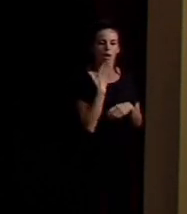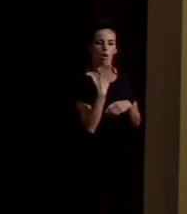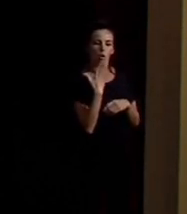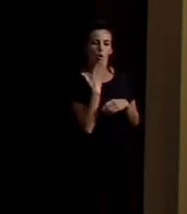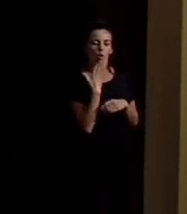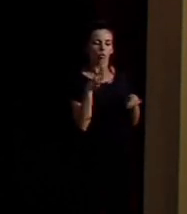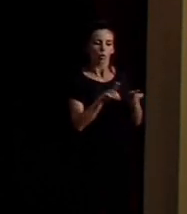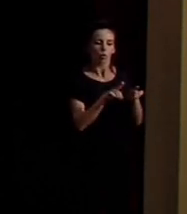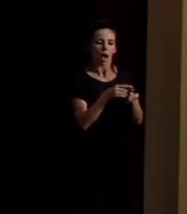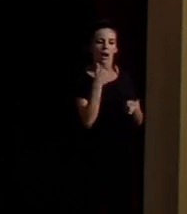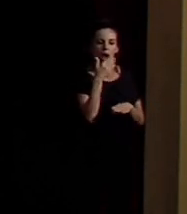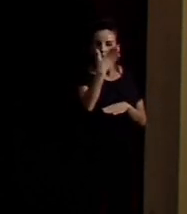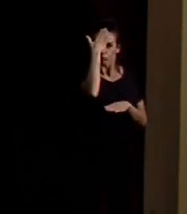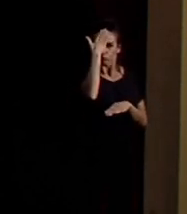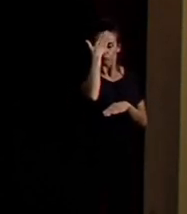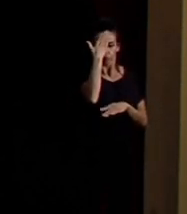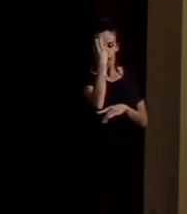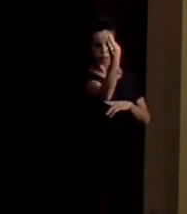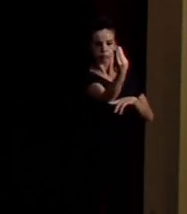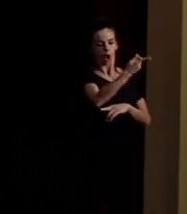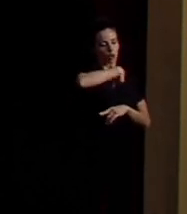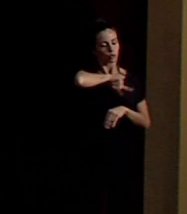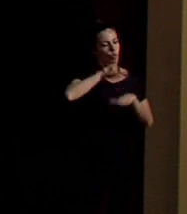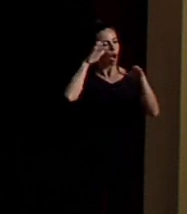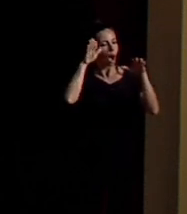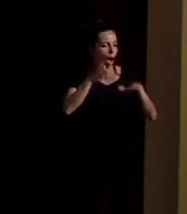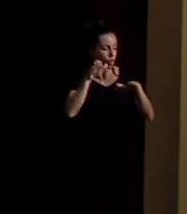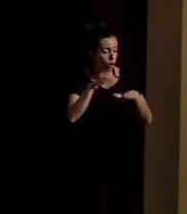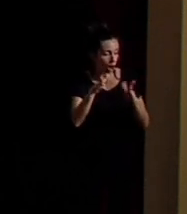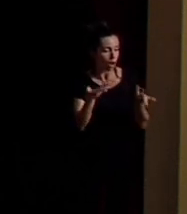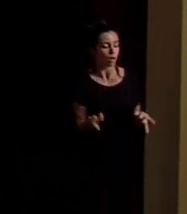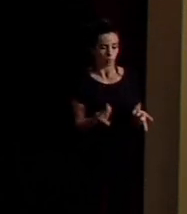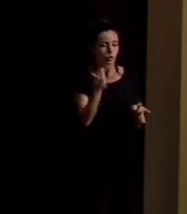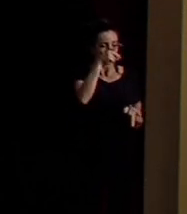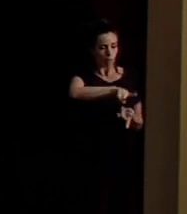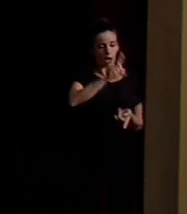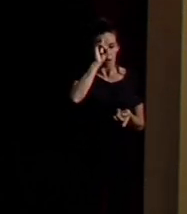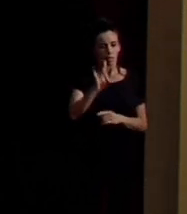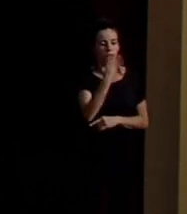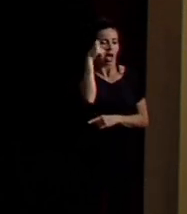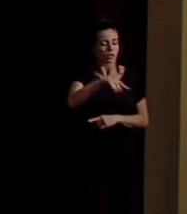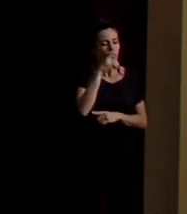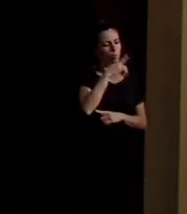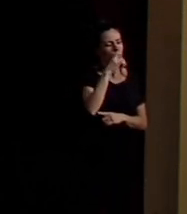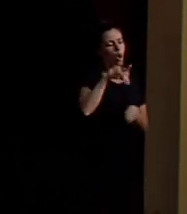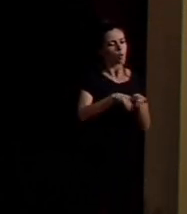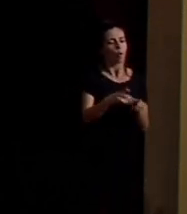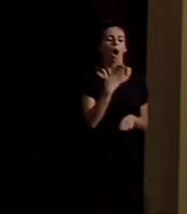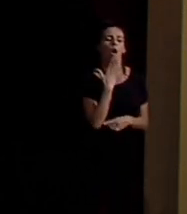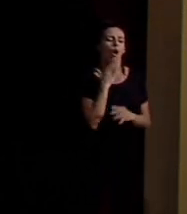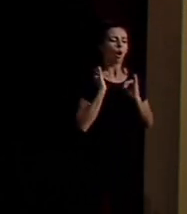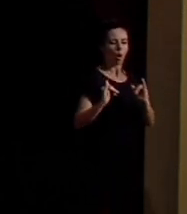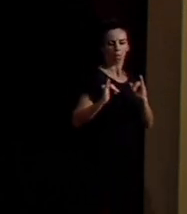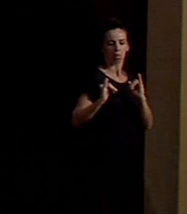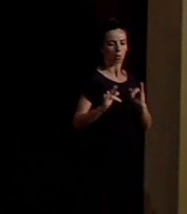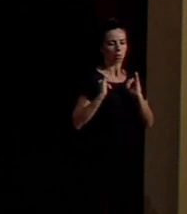tótem, ¿no?, al que adoramos todos y todas, pues justo también esa idea de la prostitución como una forma de ocio, como un